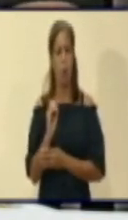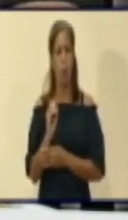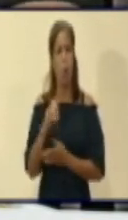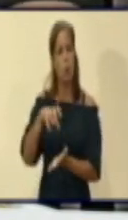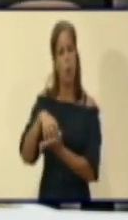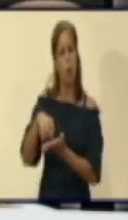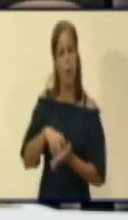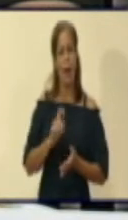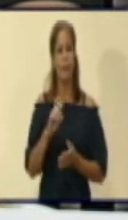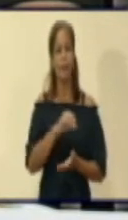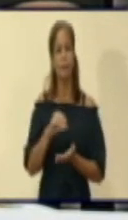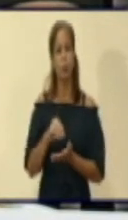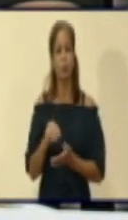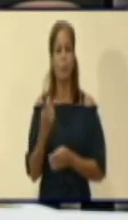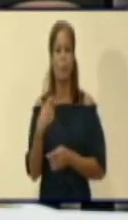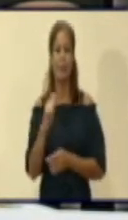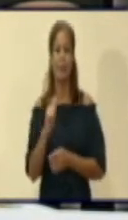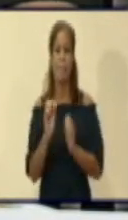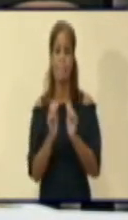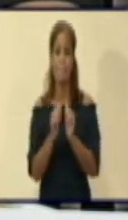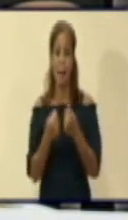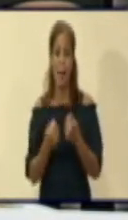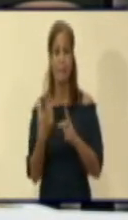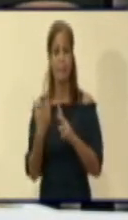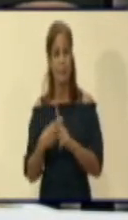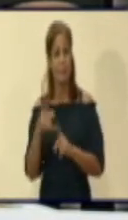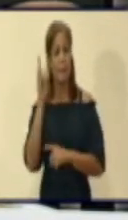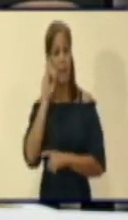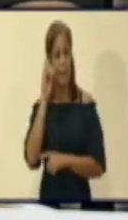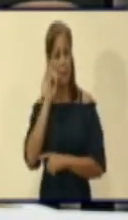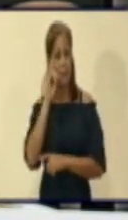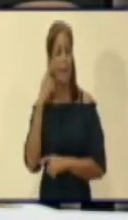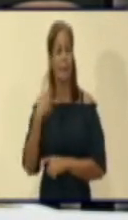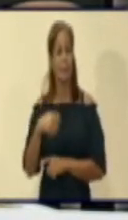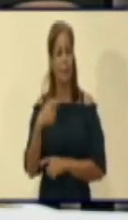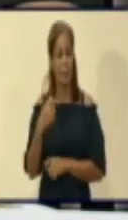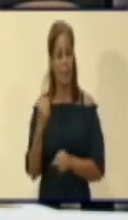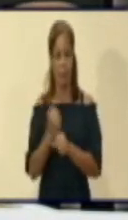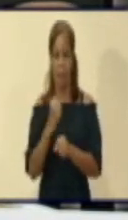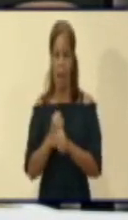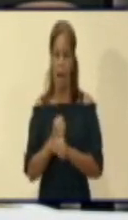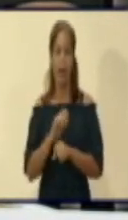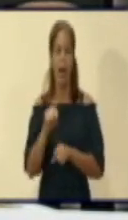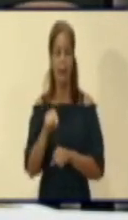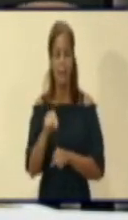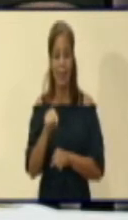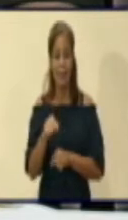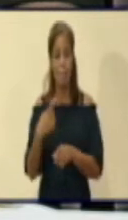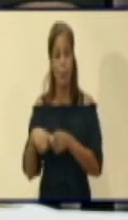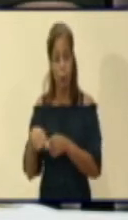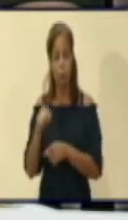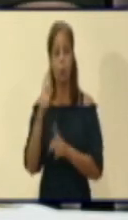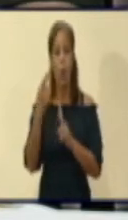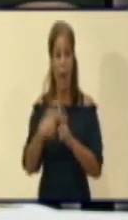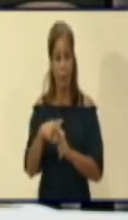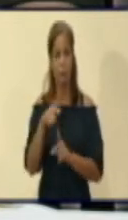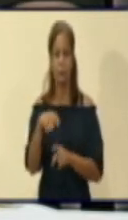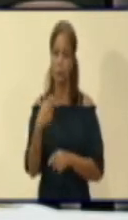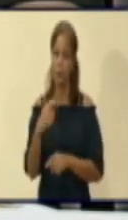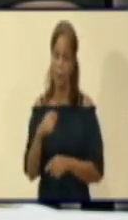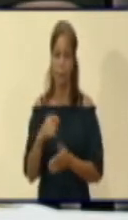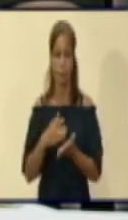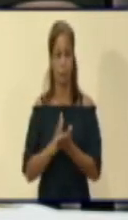leche trabajarán hasta que haya productos en el consejo prestan juan y el cristo perteneciente la ciudad de bayamo